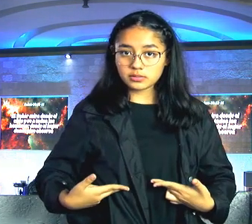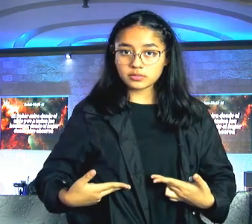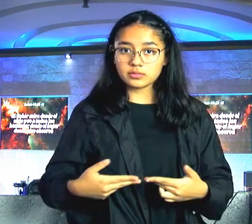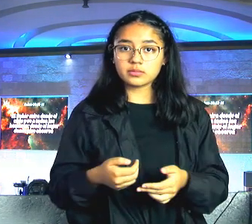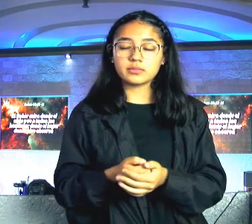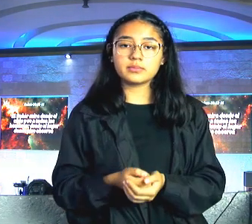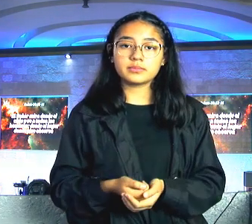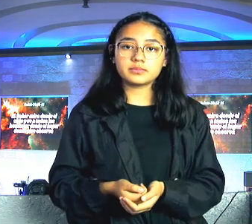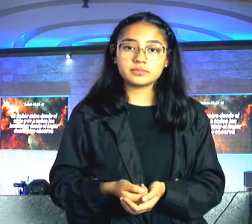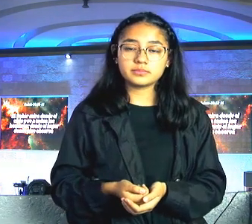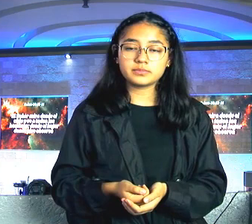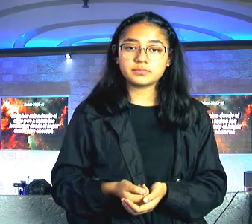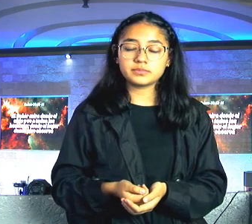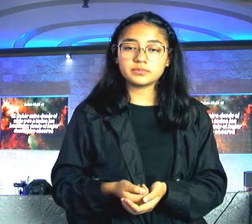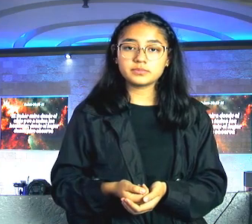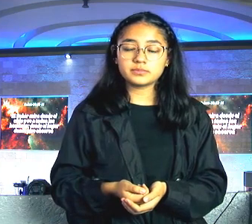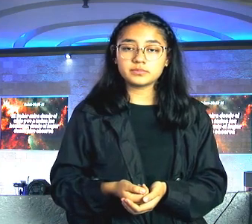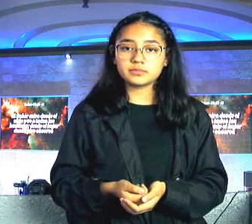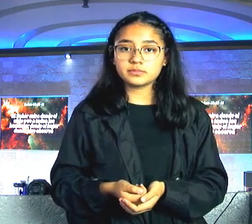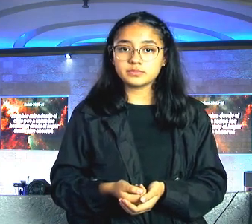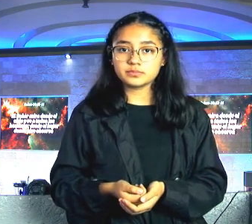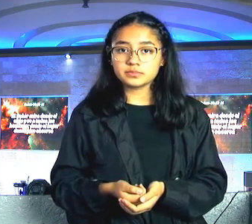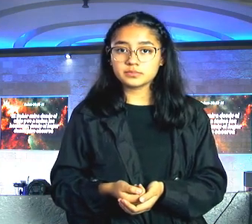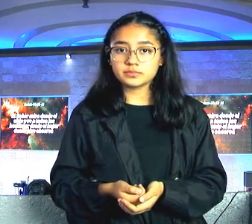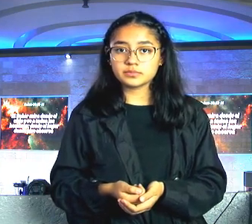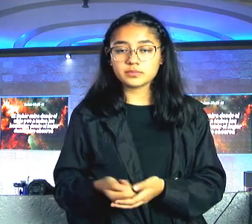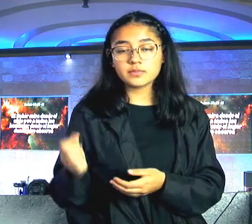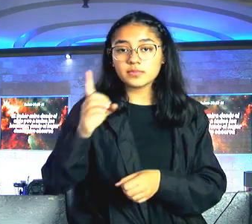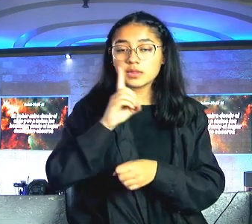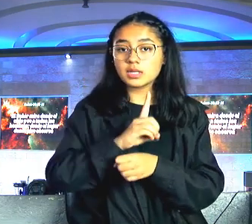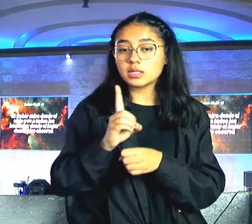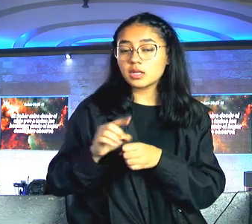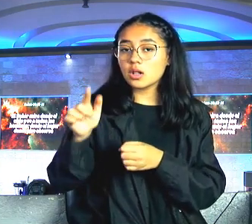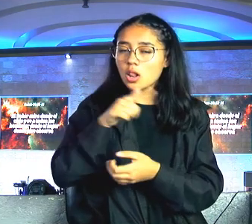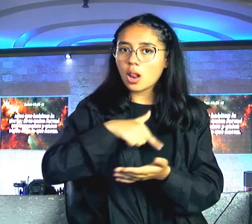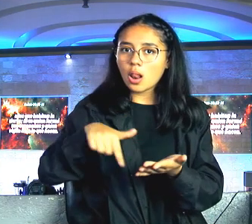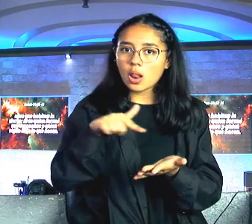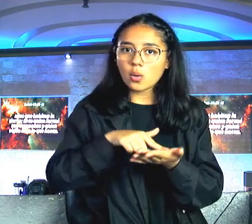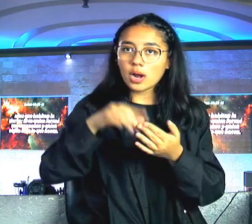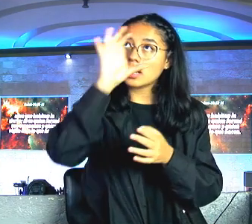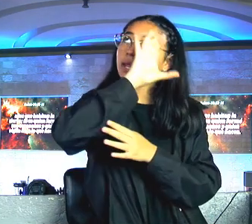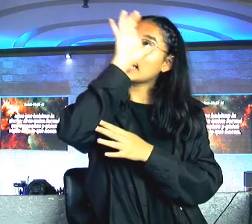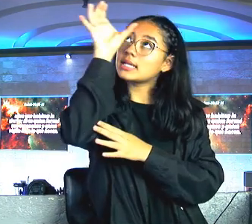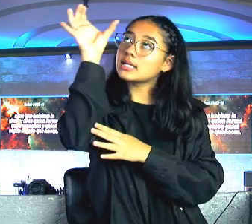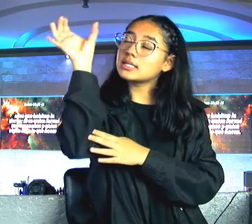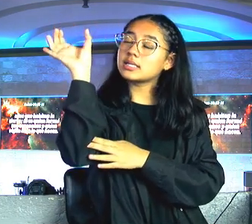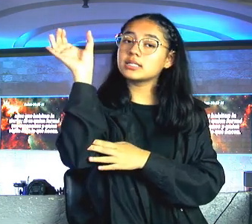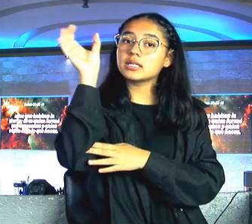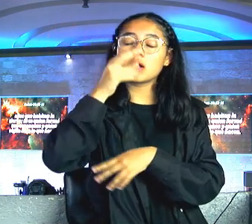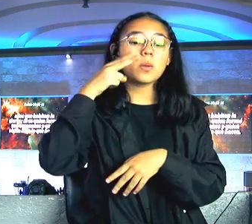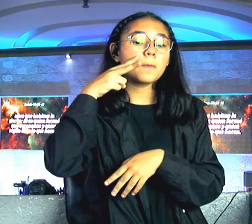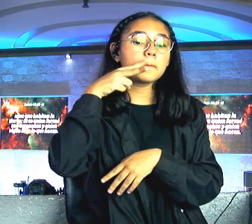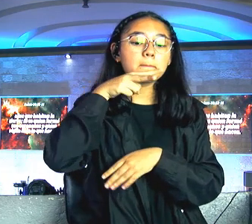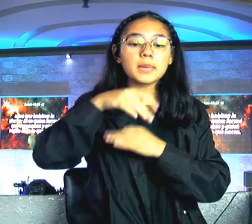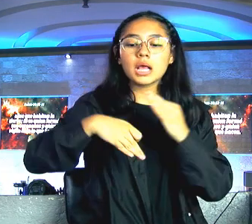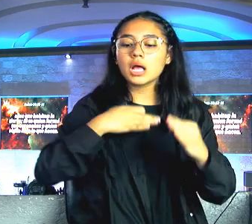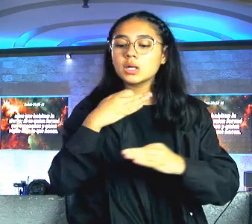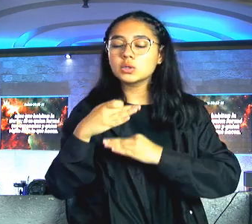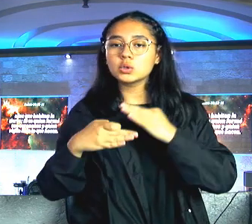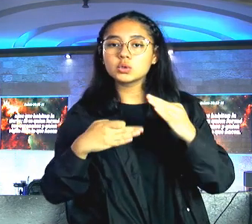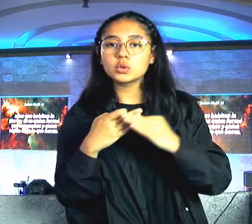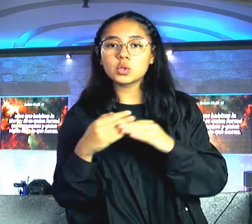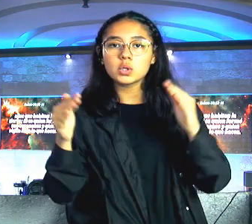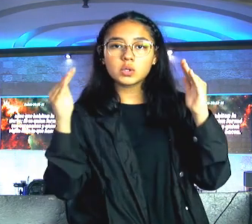el Señor asegura, Él nos ve a todos. Desde el lugar donde vive, observa a los que habitan la tierra. Él es quien formó